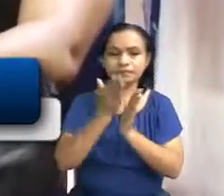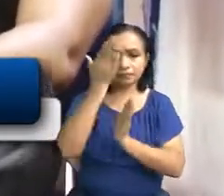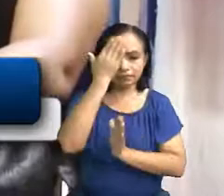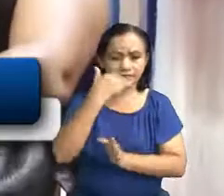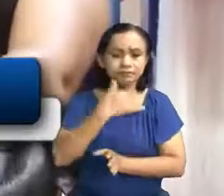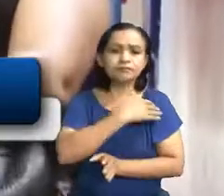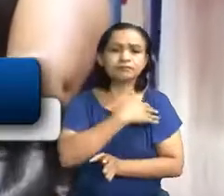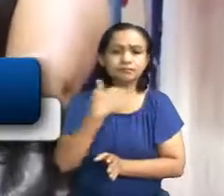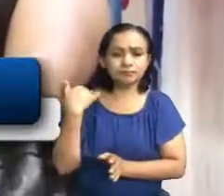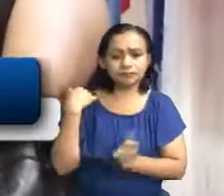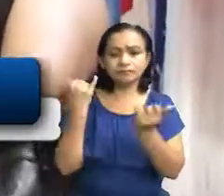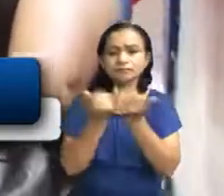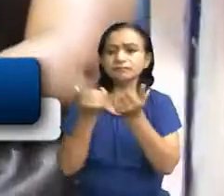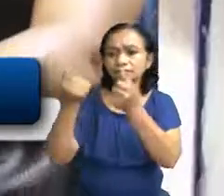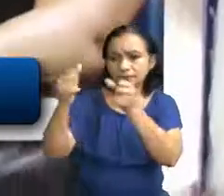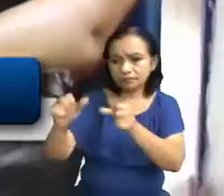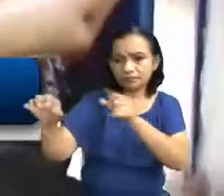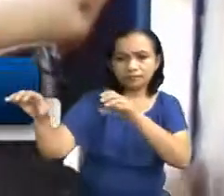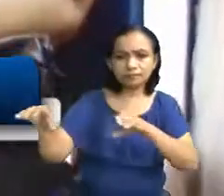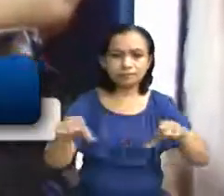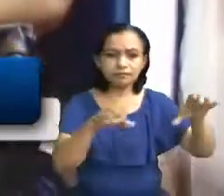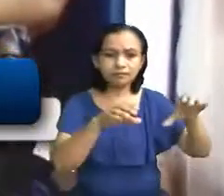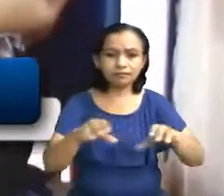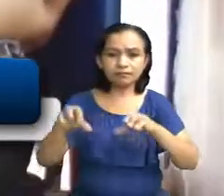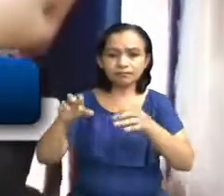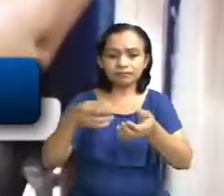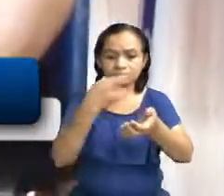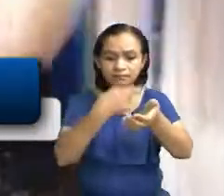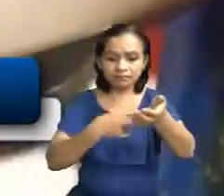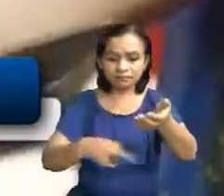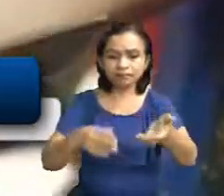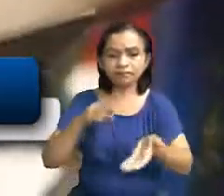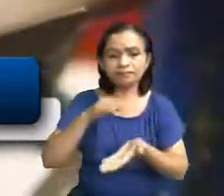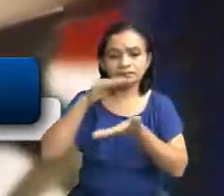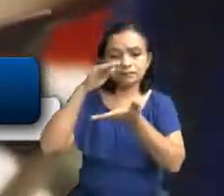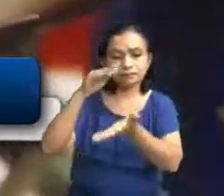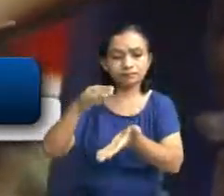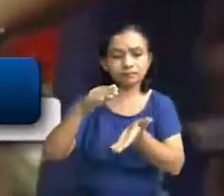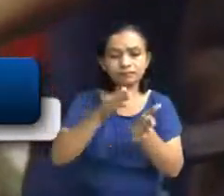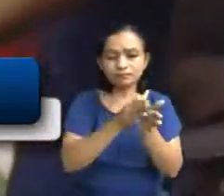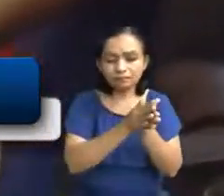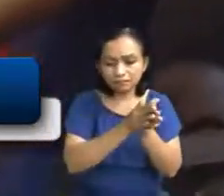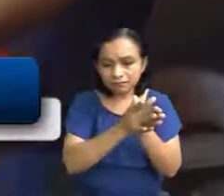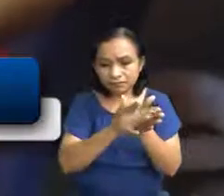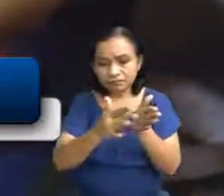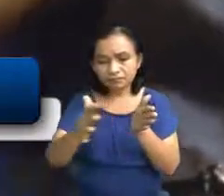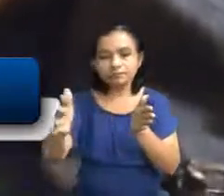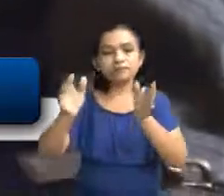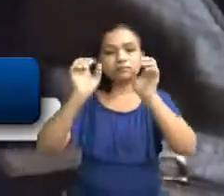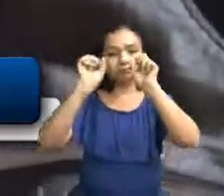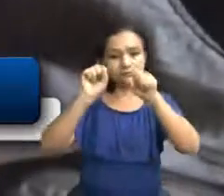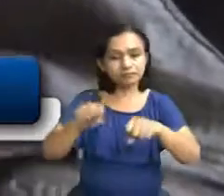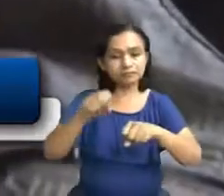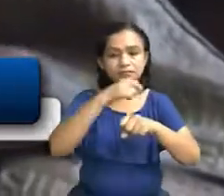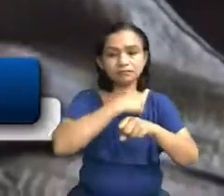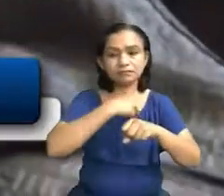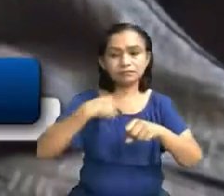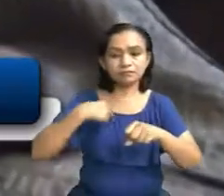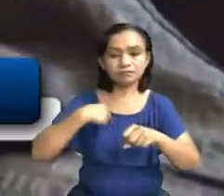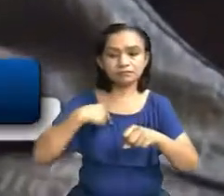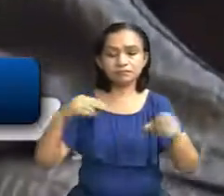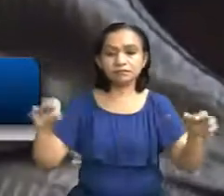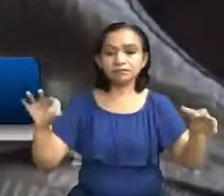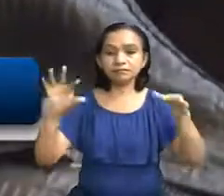también, coordinamos con ellos algunas actividades de colecta de sangre a lo largo del año y se logra pues juntos